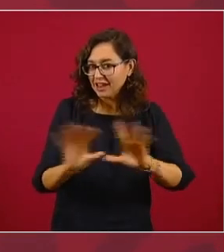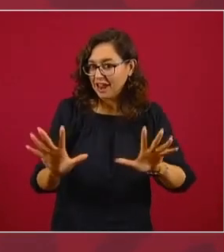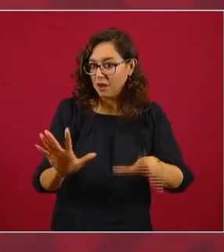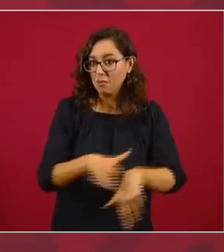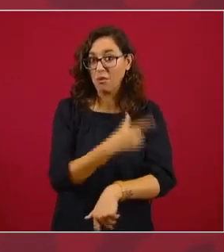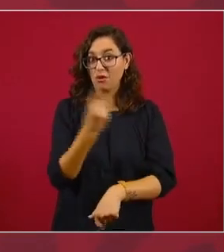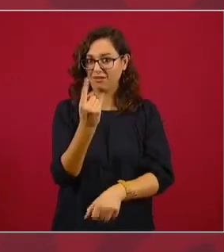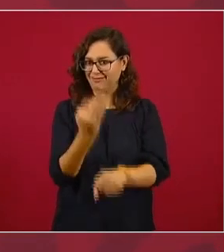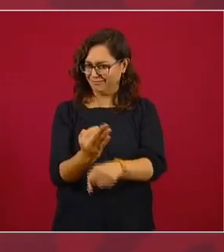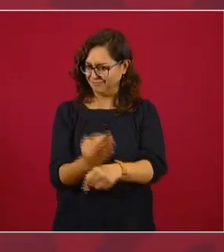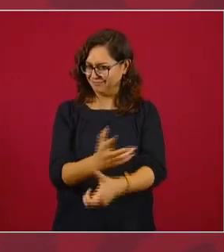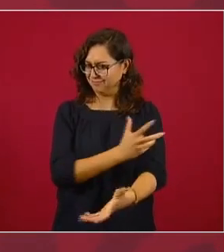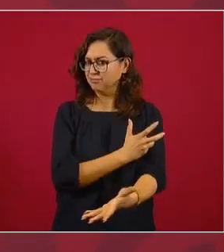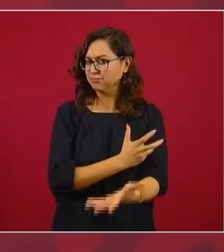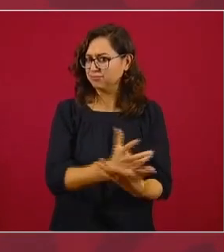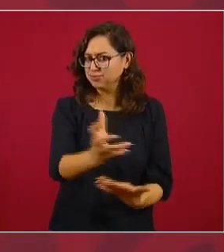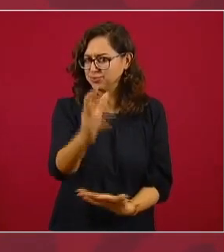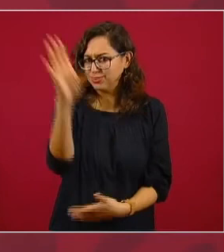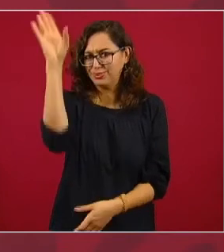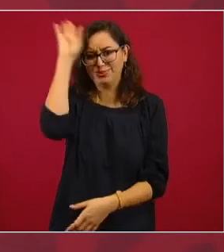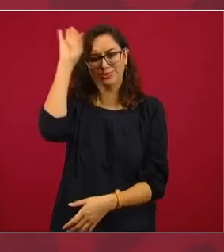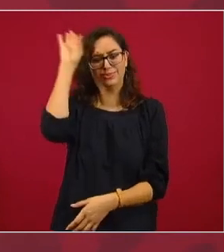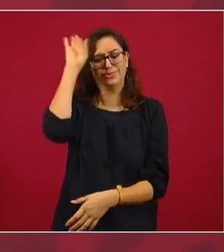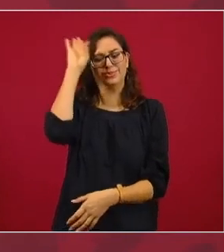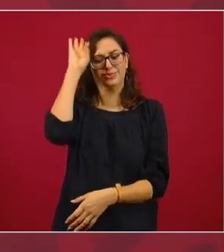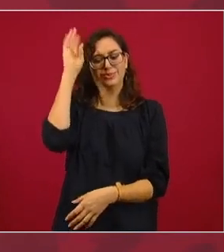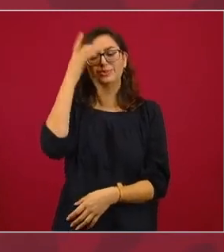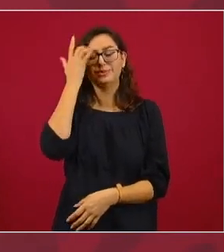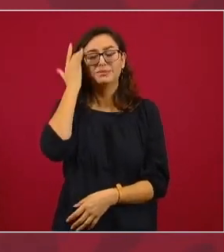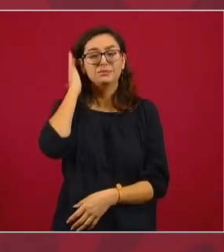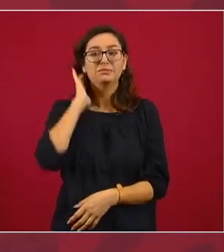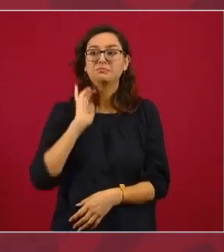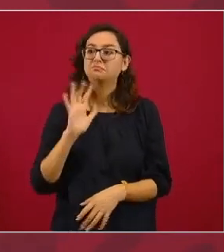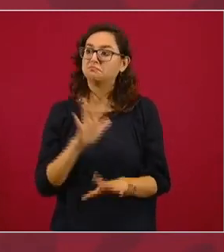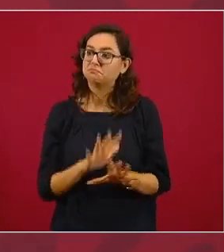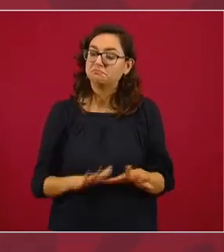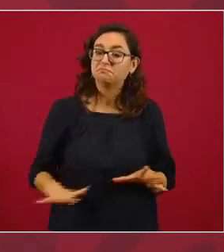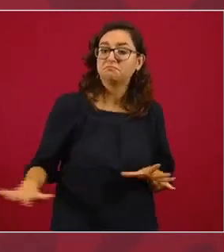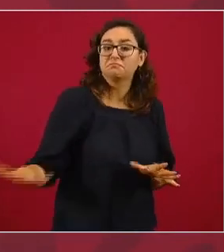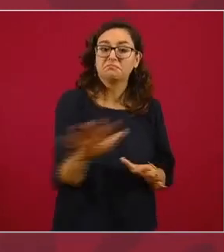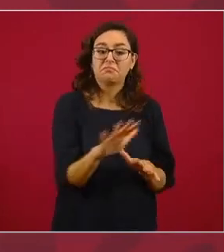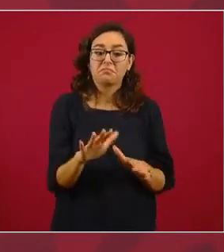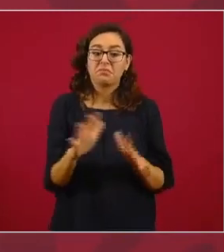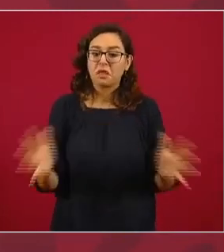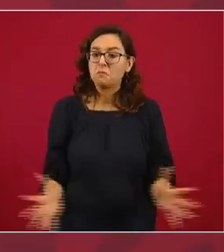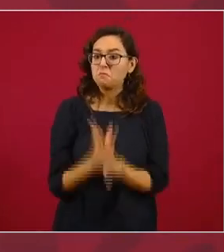exagera en eso. En una sociedad democrática,